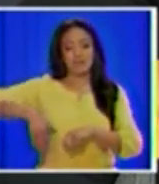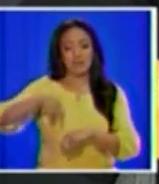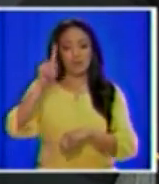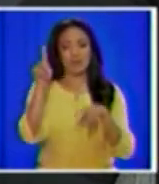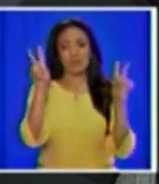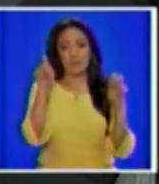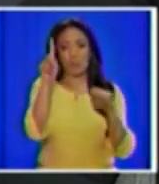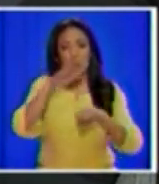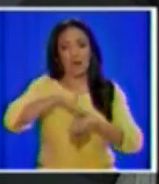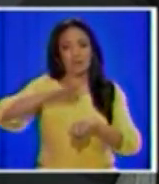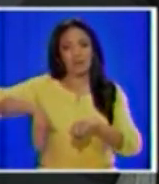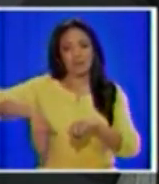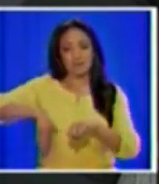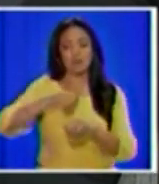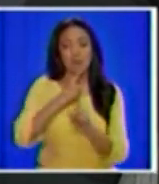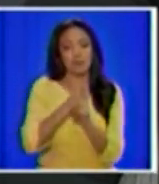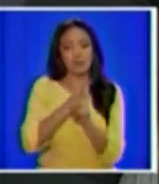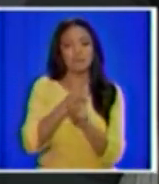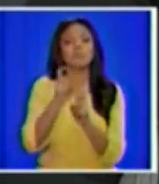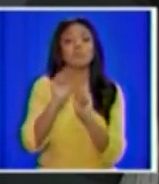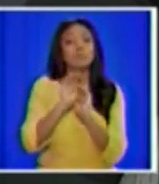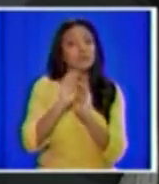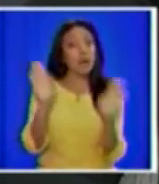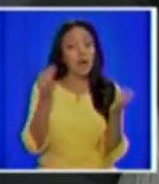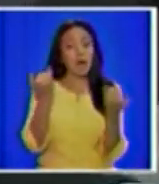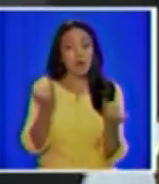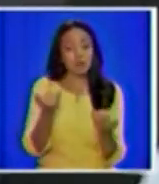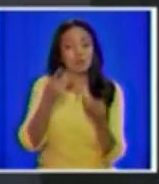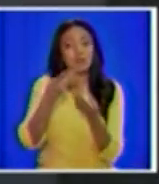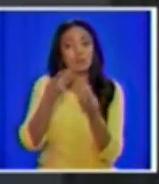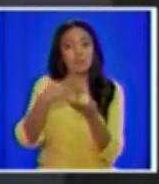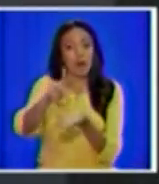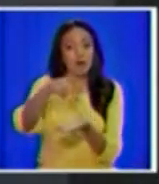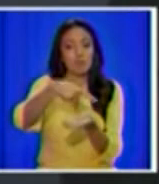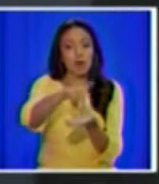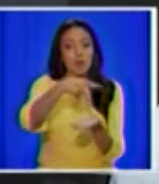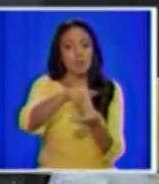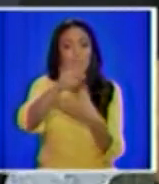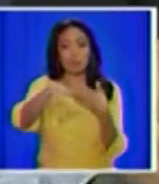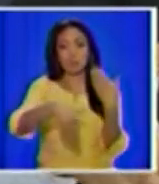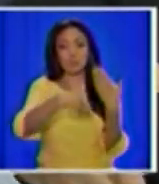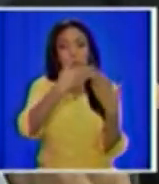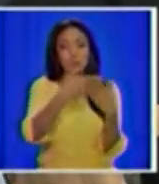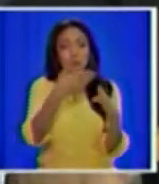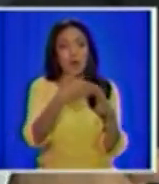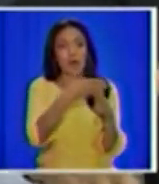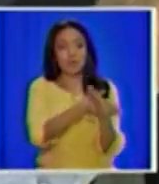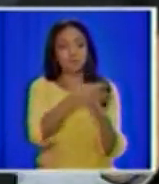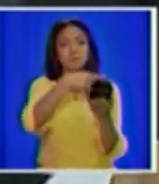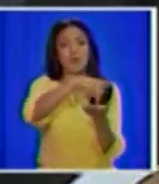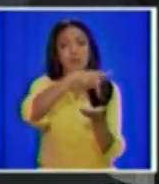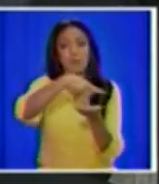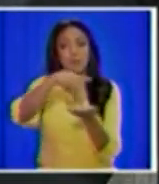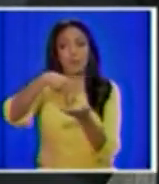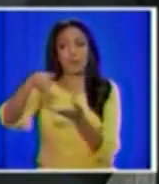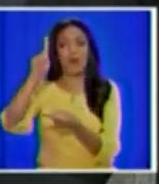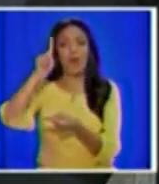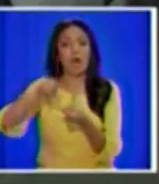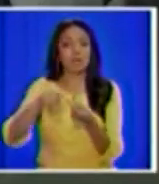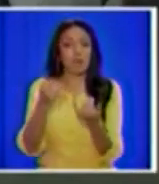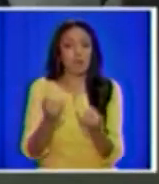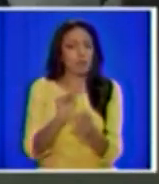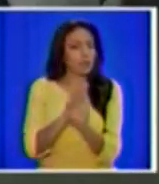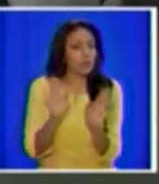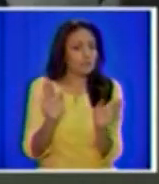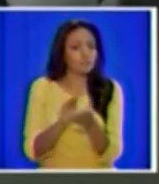ya tenemos la disponibilidad presupuestaria para realizar los pagos, que los cuales ya se han venido realizando hasta el día de hoy.